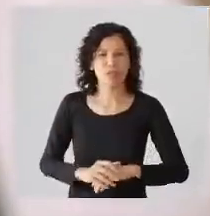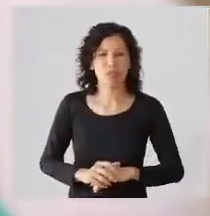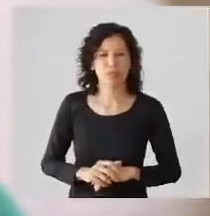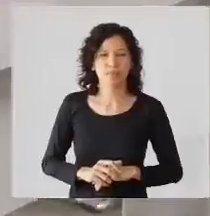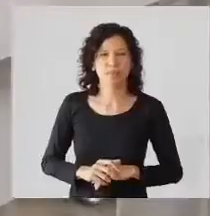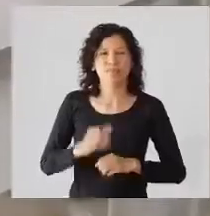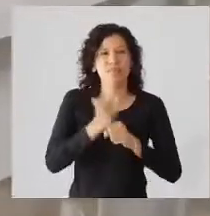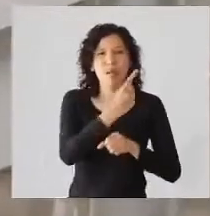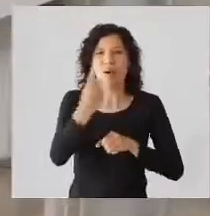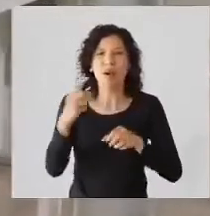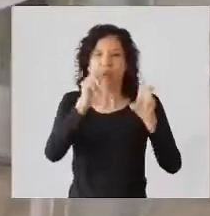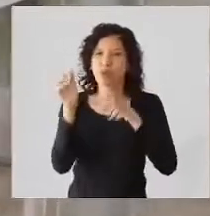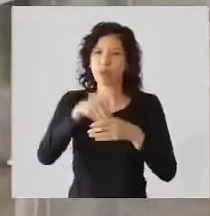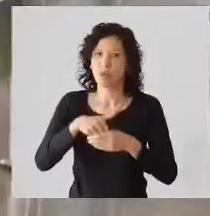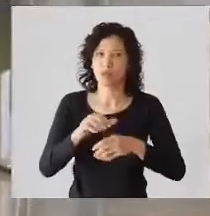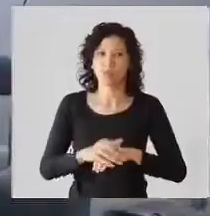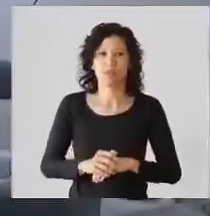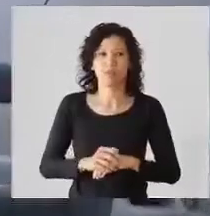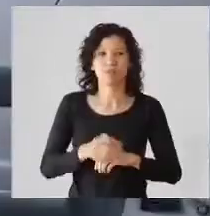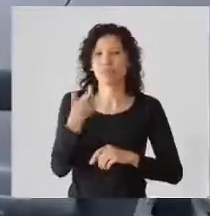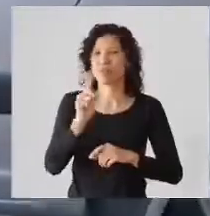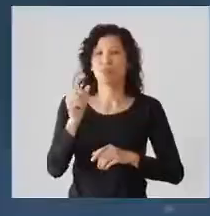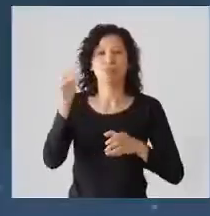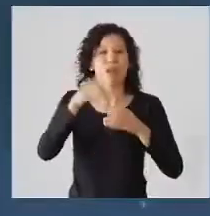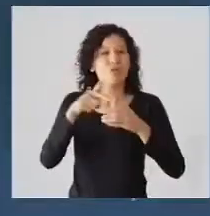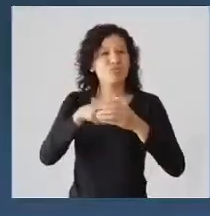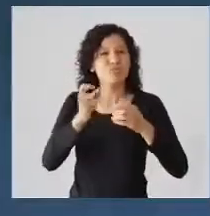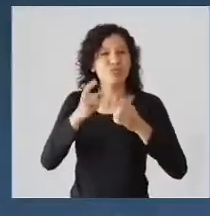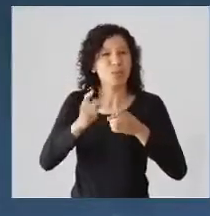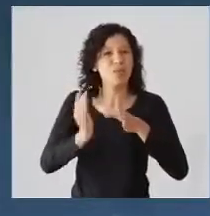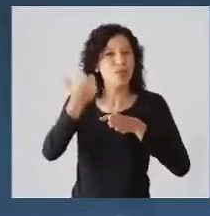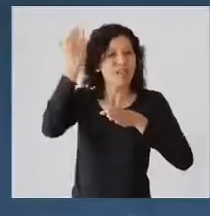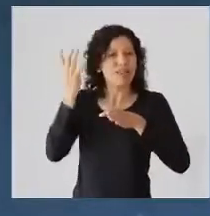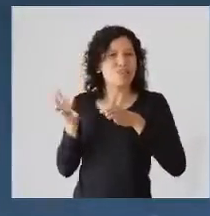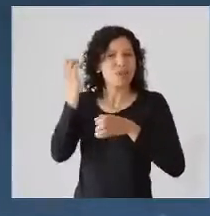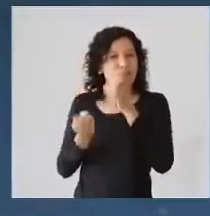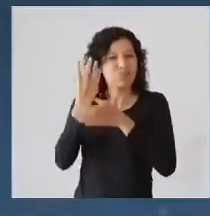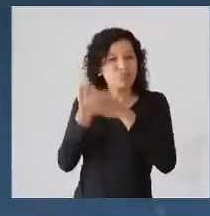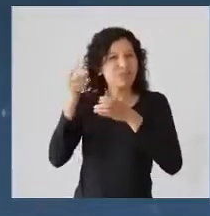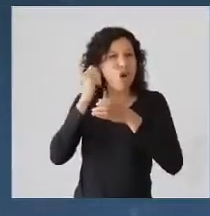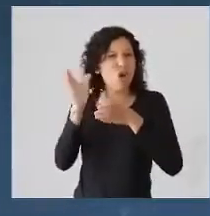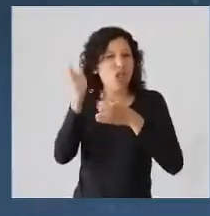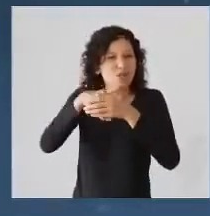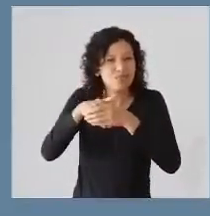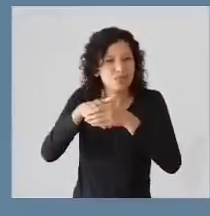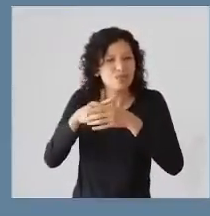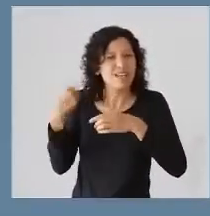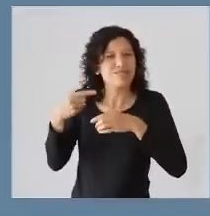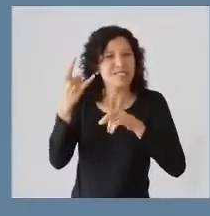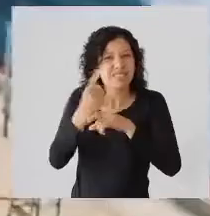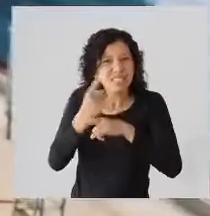inabarcable, tarea de otros. Pero no. La inclusión es eso que se construye